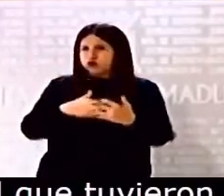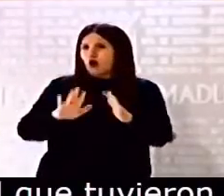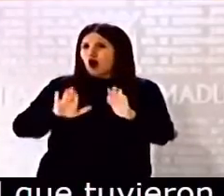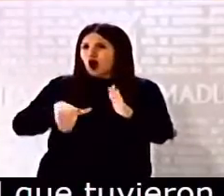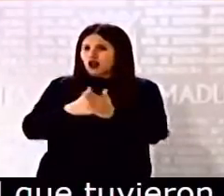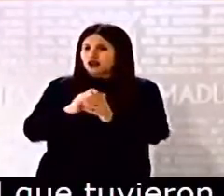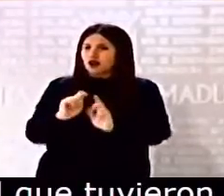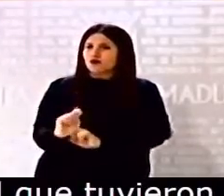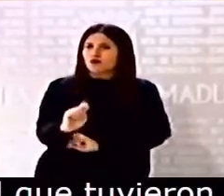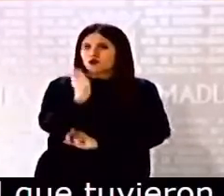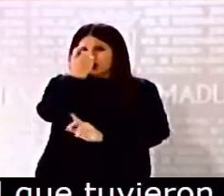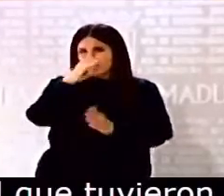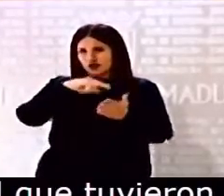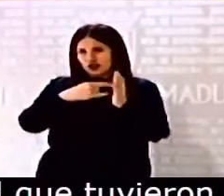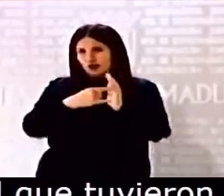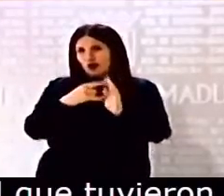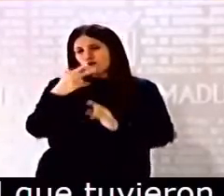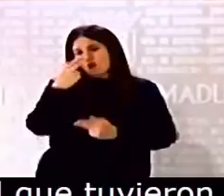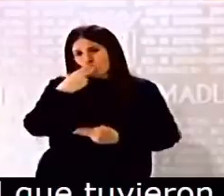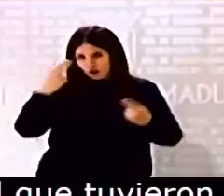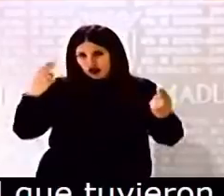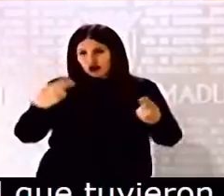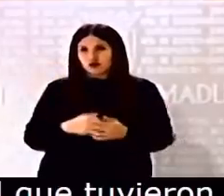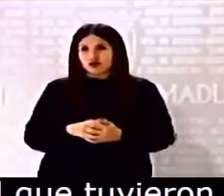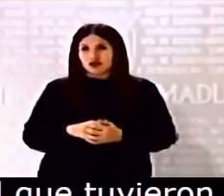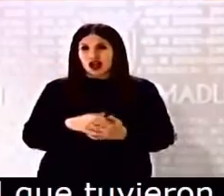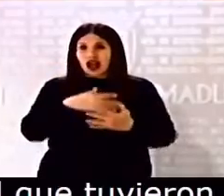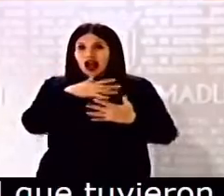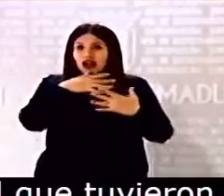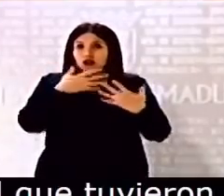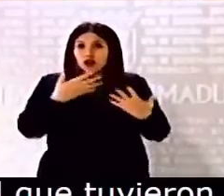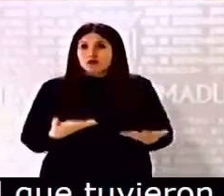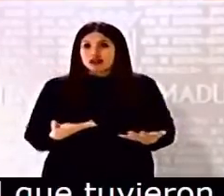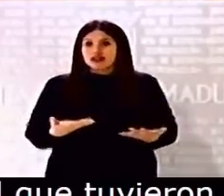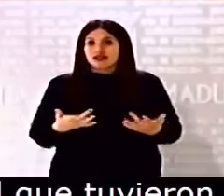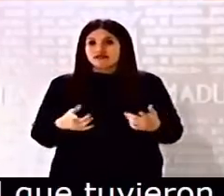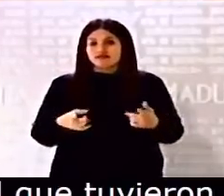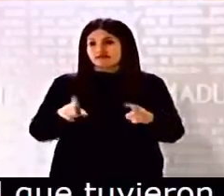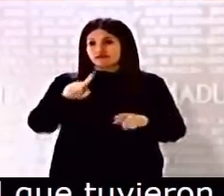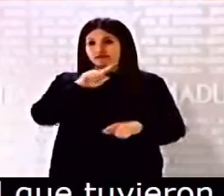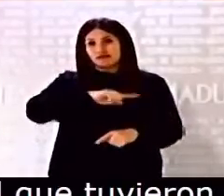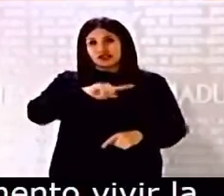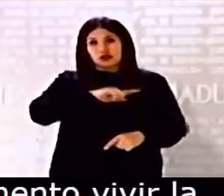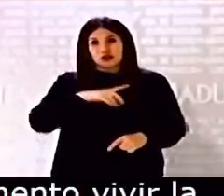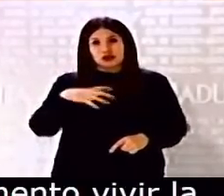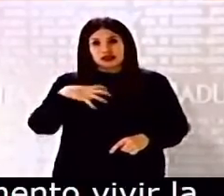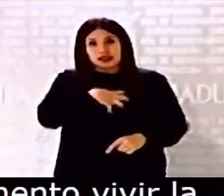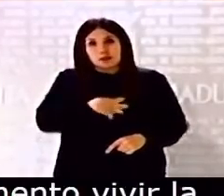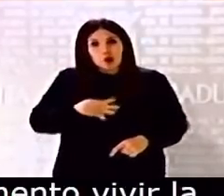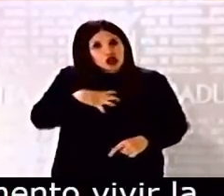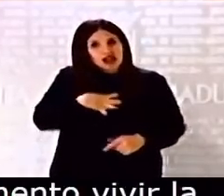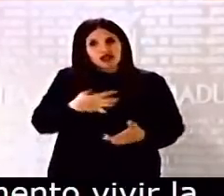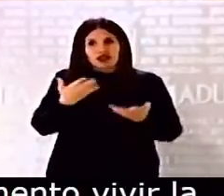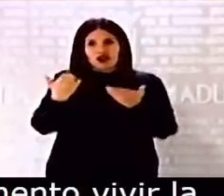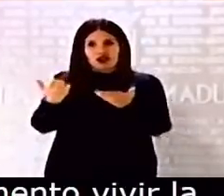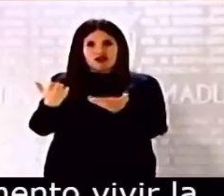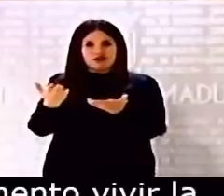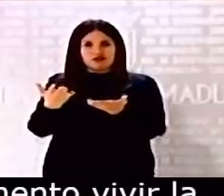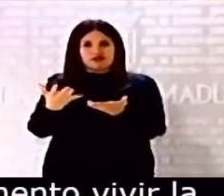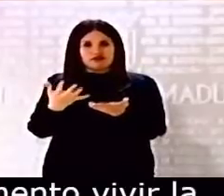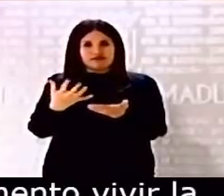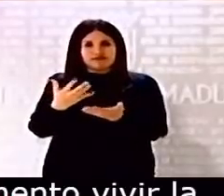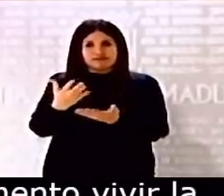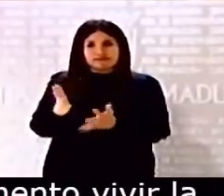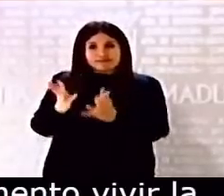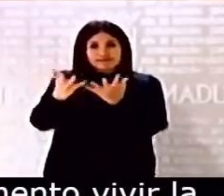y que en este momento vivir esa impotencia es tener que